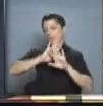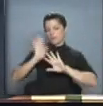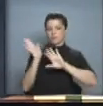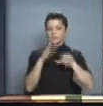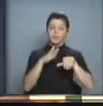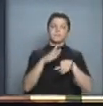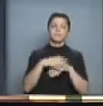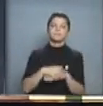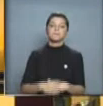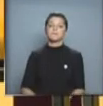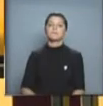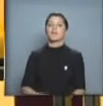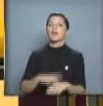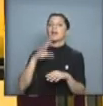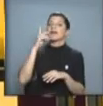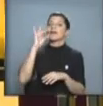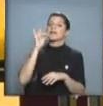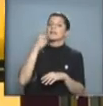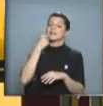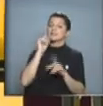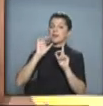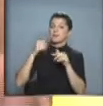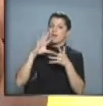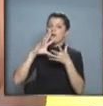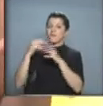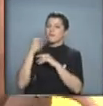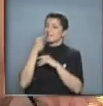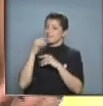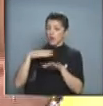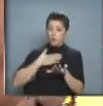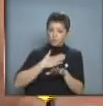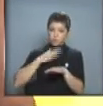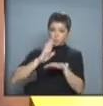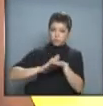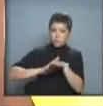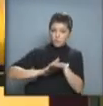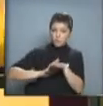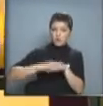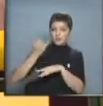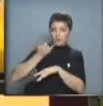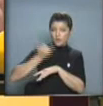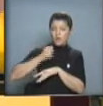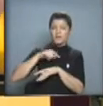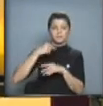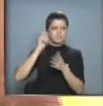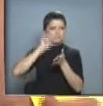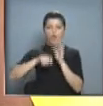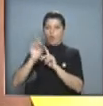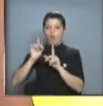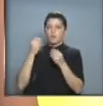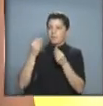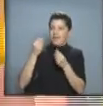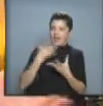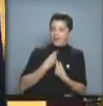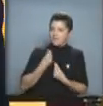es una forma de demostrarle tu compromiso para con respecto a la otra persona. Porque vos decís, ay, bueno, no firmamos nada, ¿a qué le temes? ¿Cuál es el problema? Estoy de acuerdo yo con lo que dijo. ¿Y por